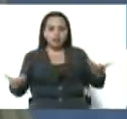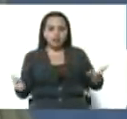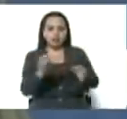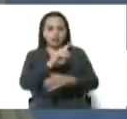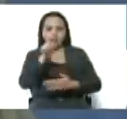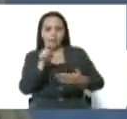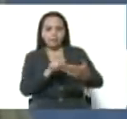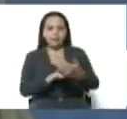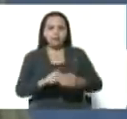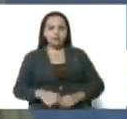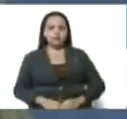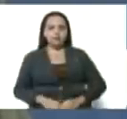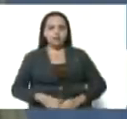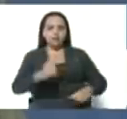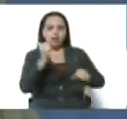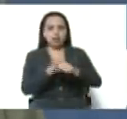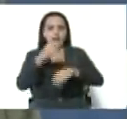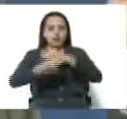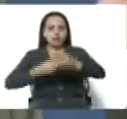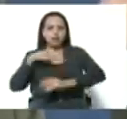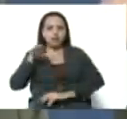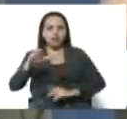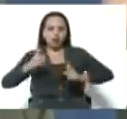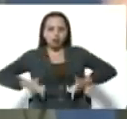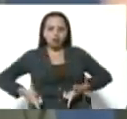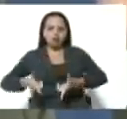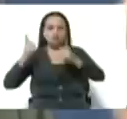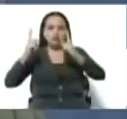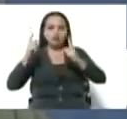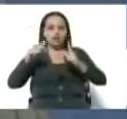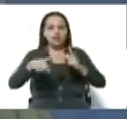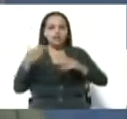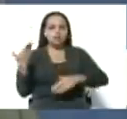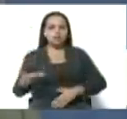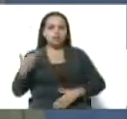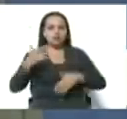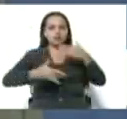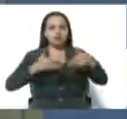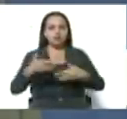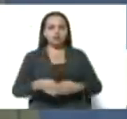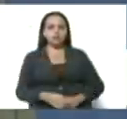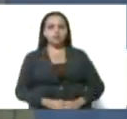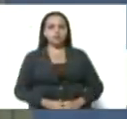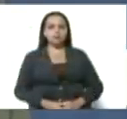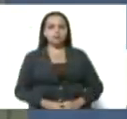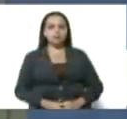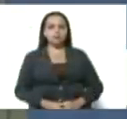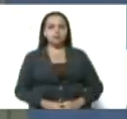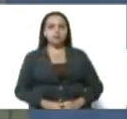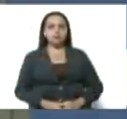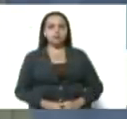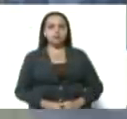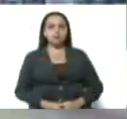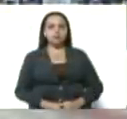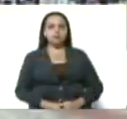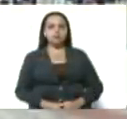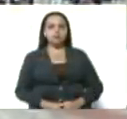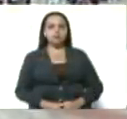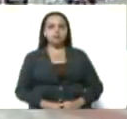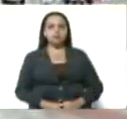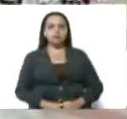a las tareas de la patria autorizado este importante acto y tal fin